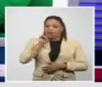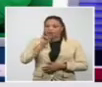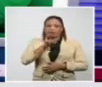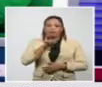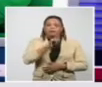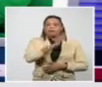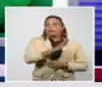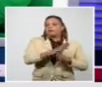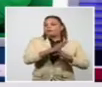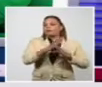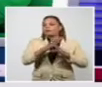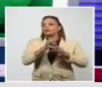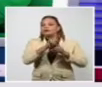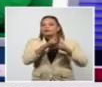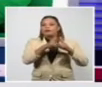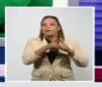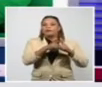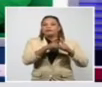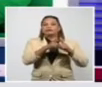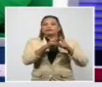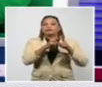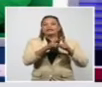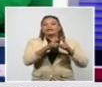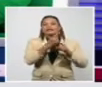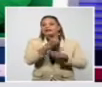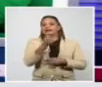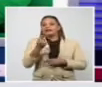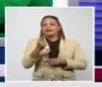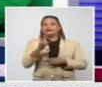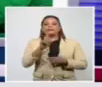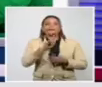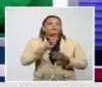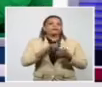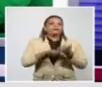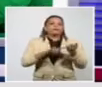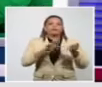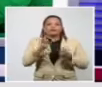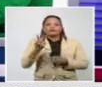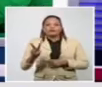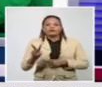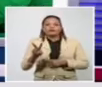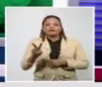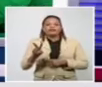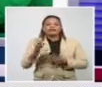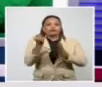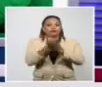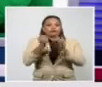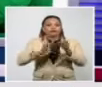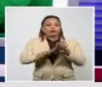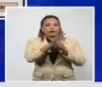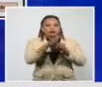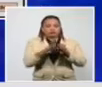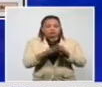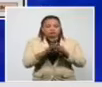casos de incidencia de casos confirmados de COVID-19 por